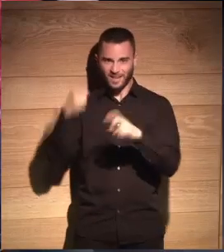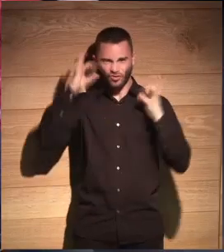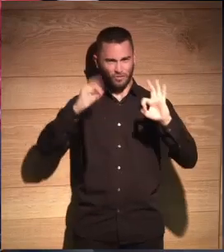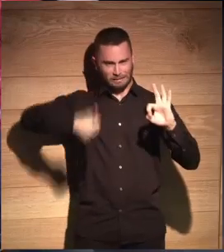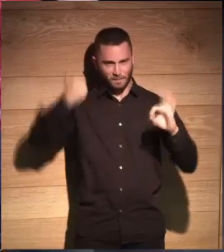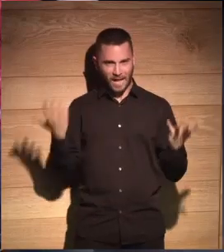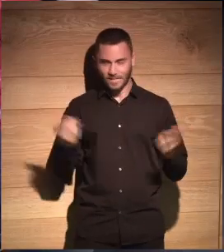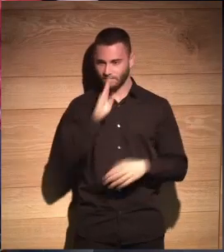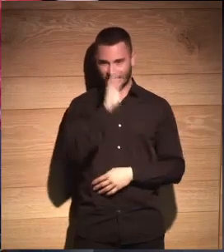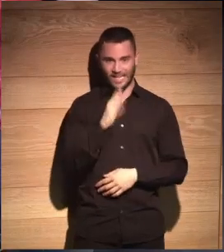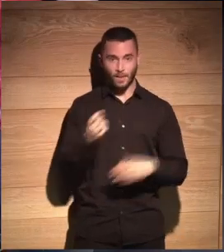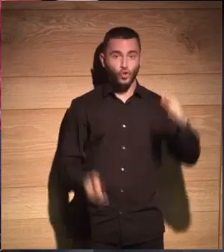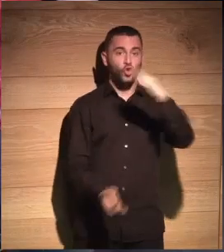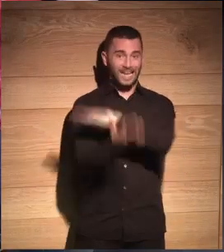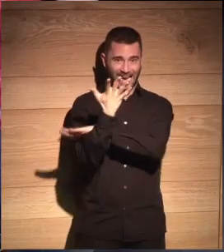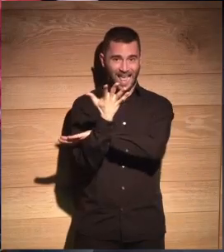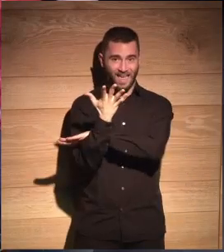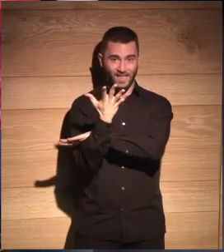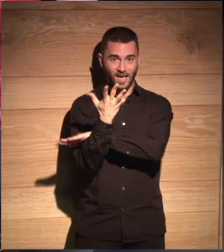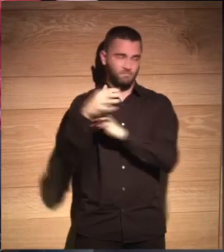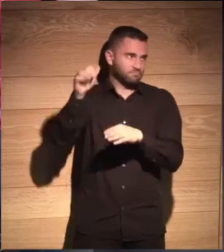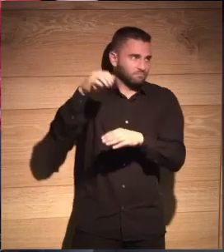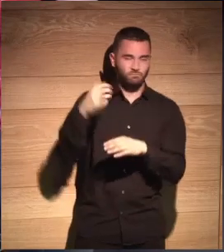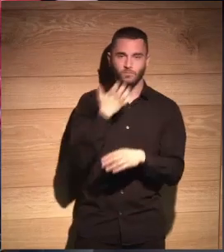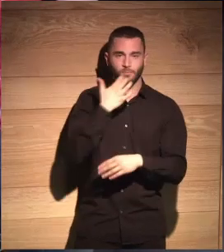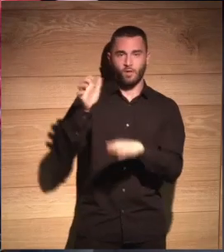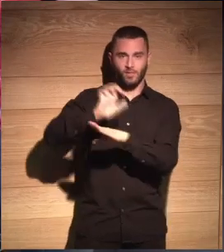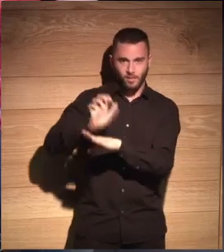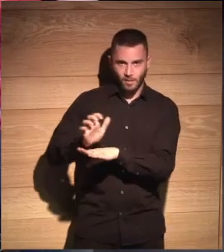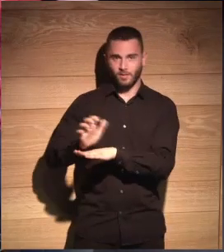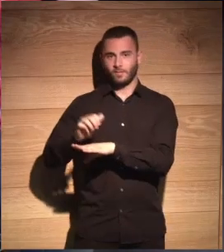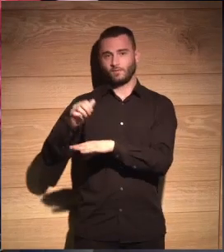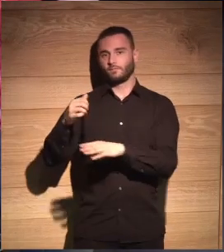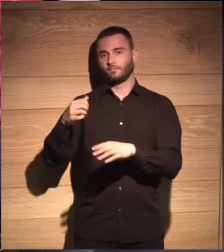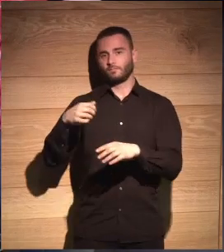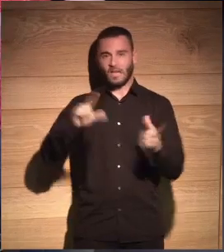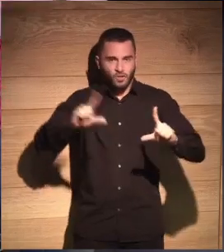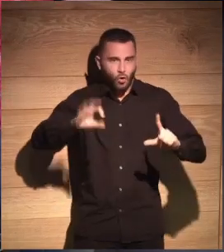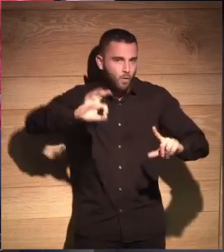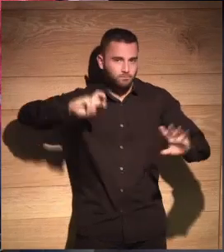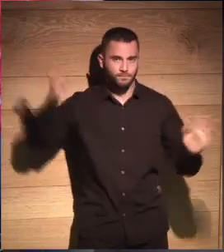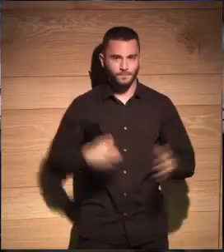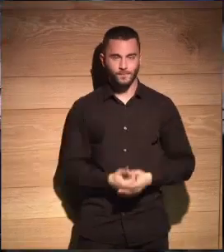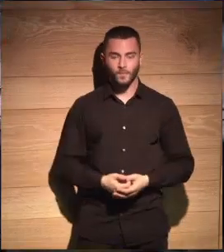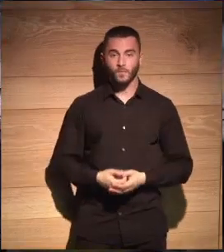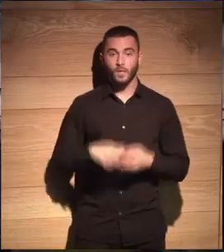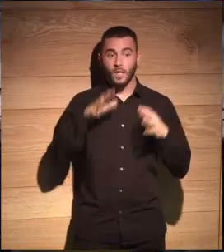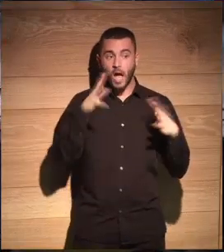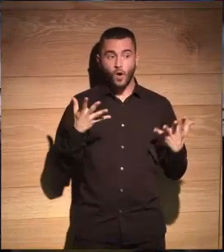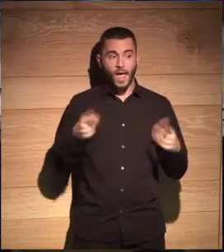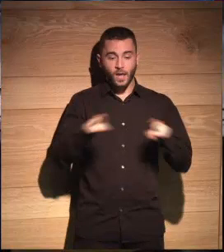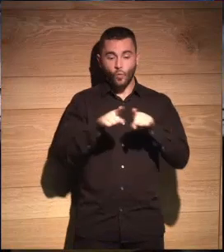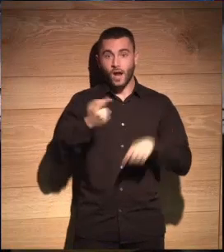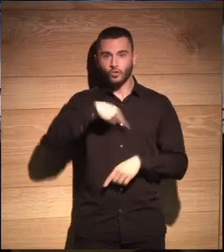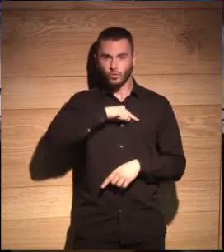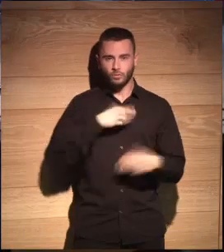Directamente creadas para lo que es cine, televisión, series o lo que sea. Y ahora, igual que hemos estado un poco nosotros